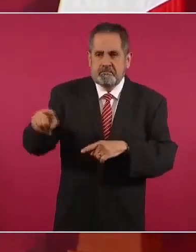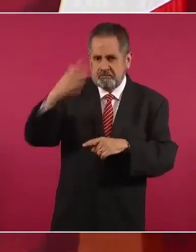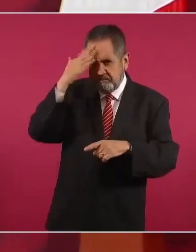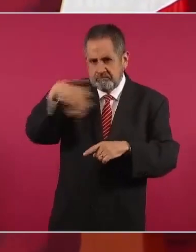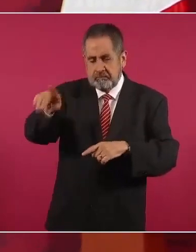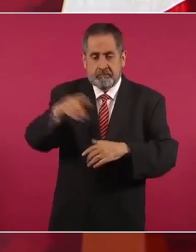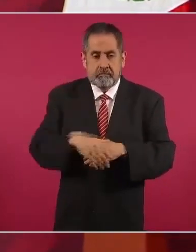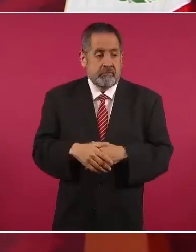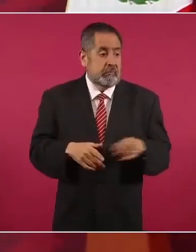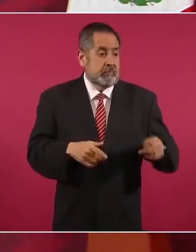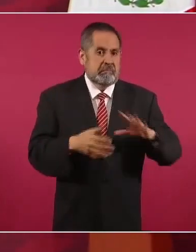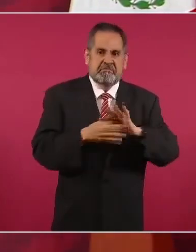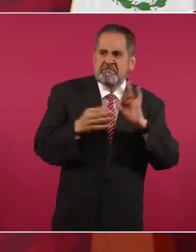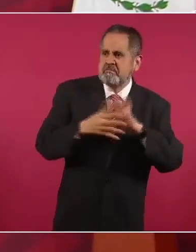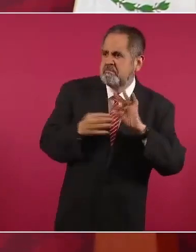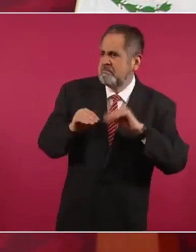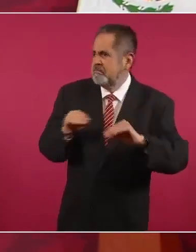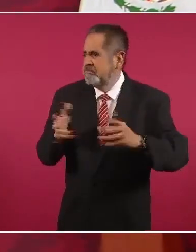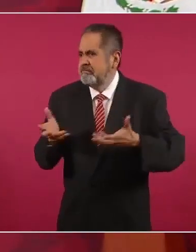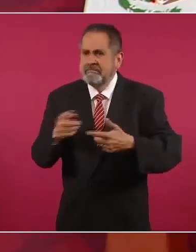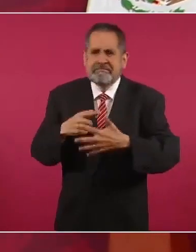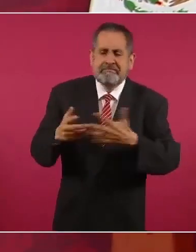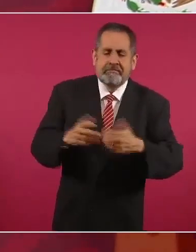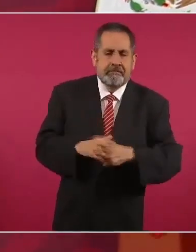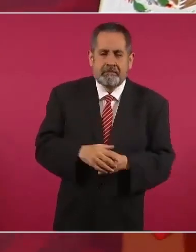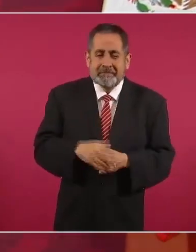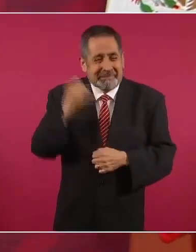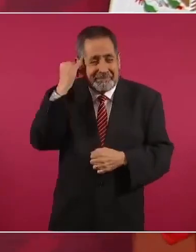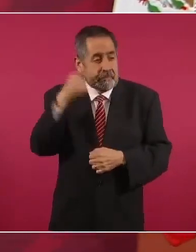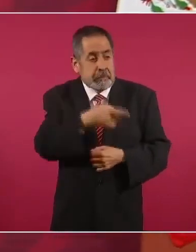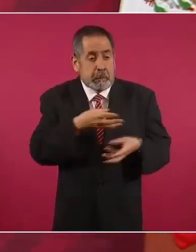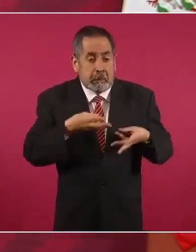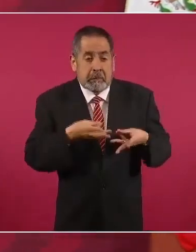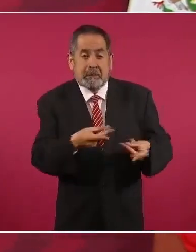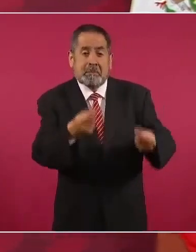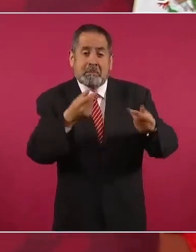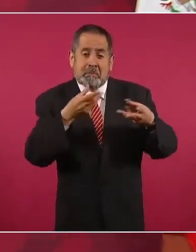hacen todo, imagínense lo que gastan,